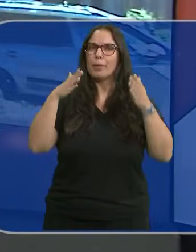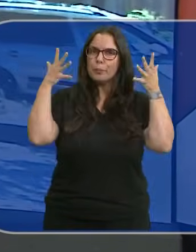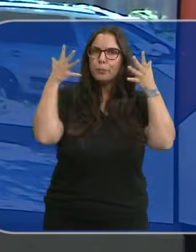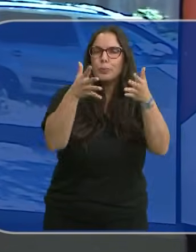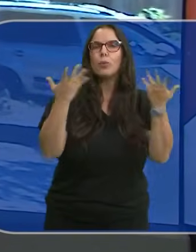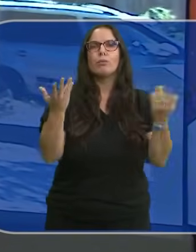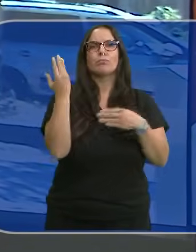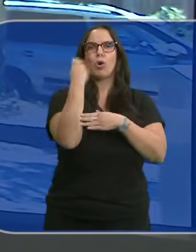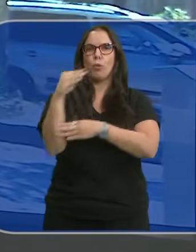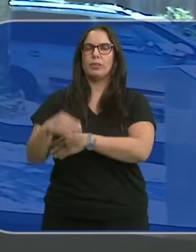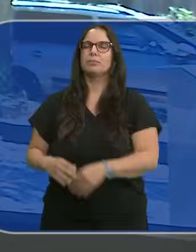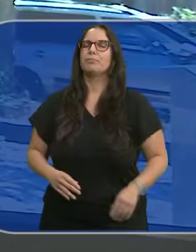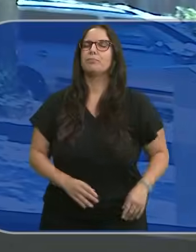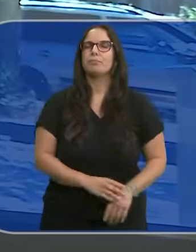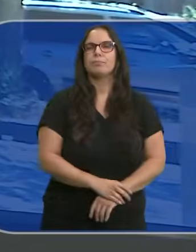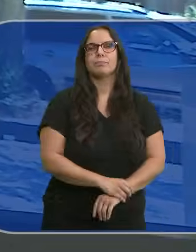foco en los jóvenes. Diego Cano.